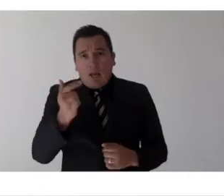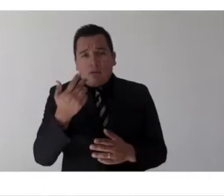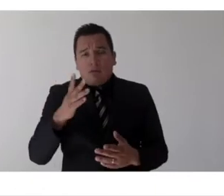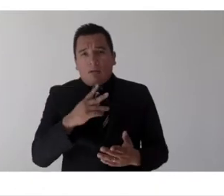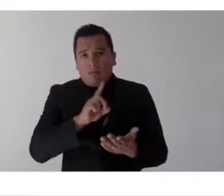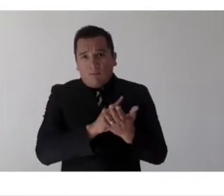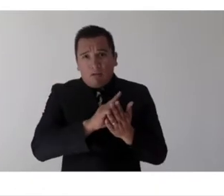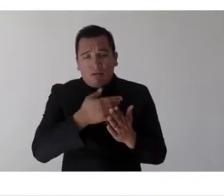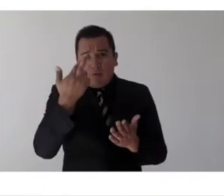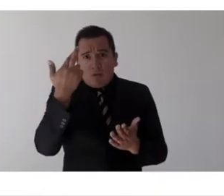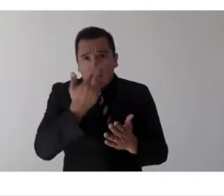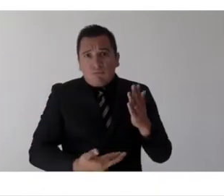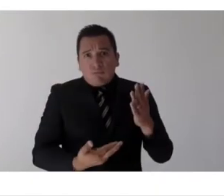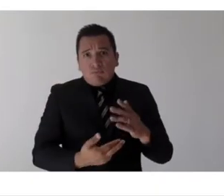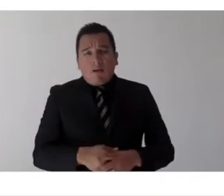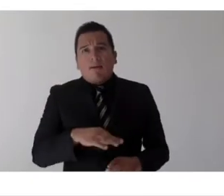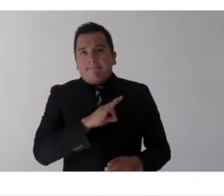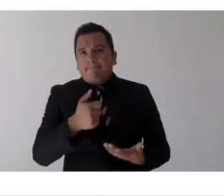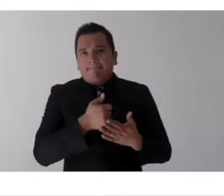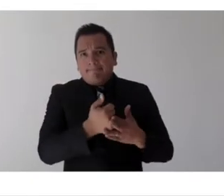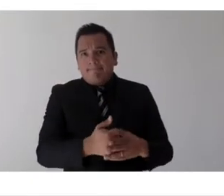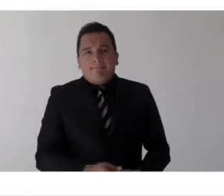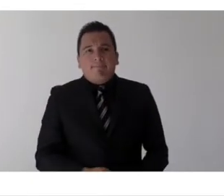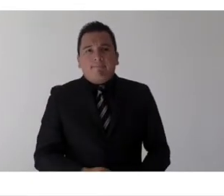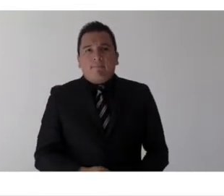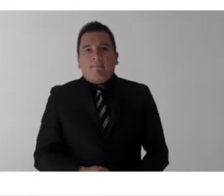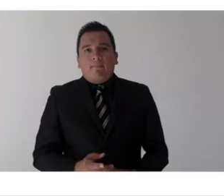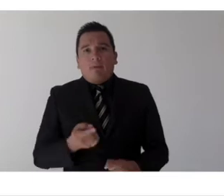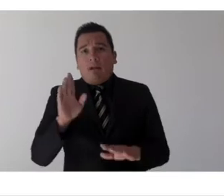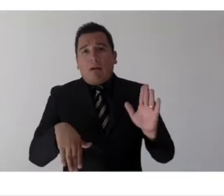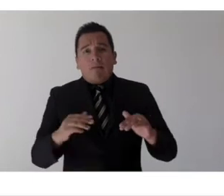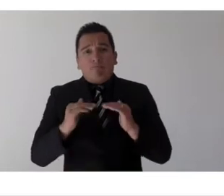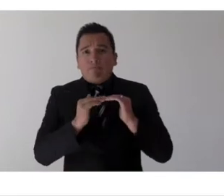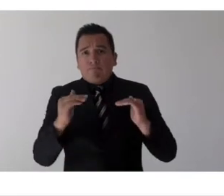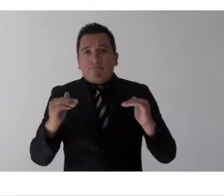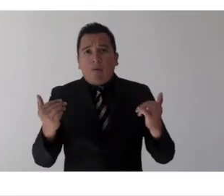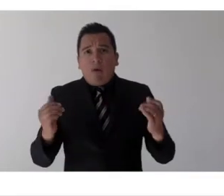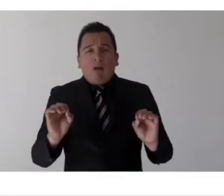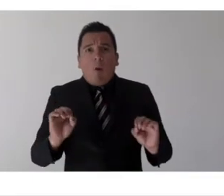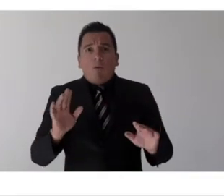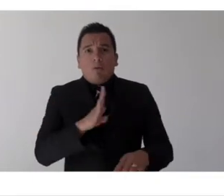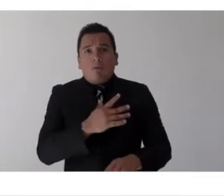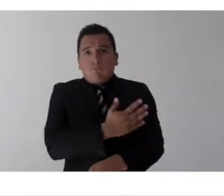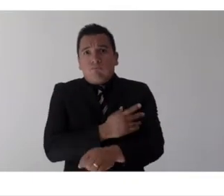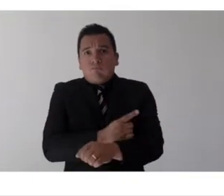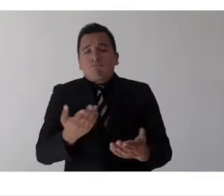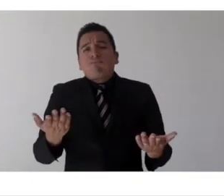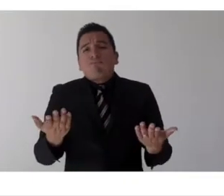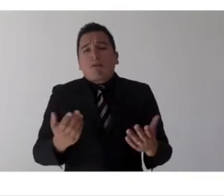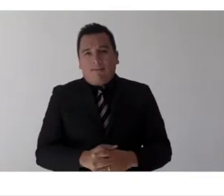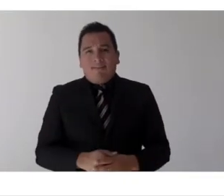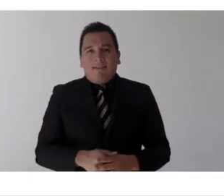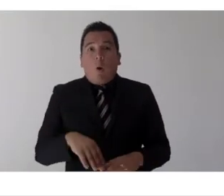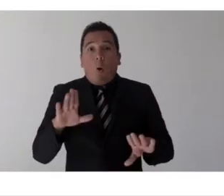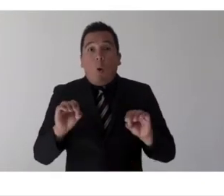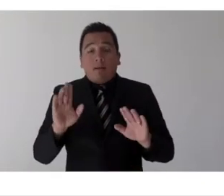afecte la igualdad o la honestidad, o que combata la desigualdad y la corrupción. Entonces, perfecto. Este año